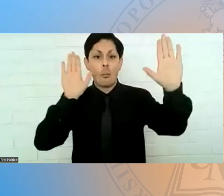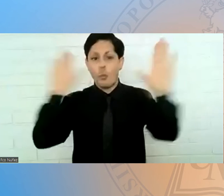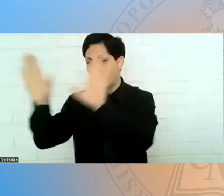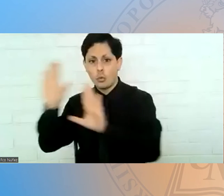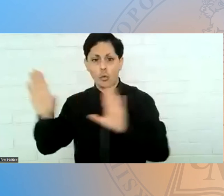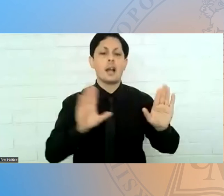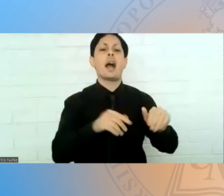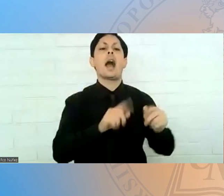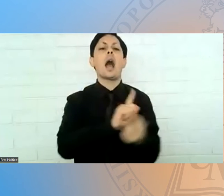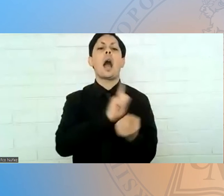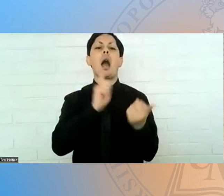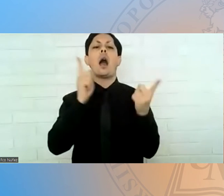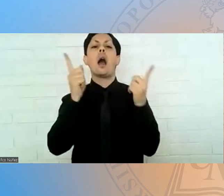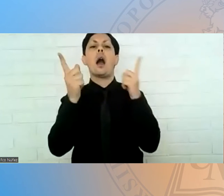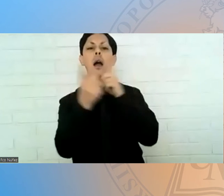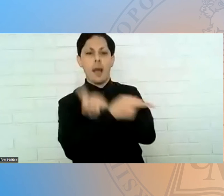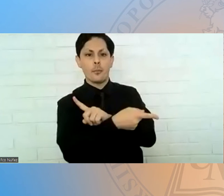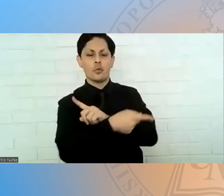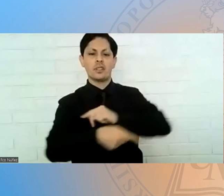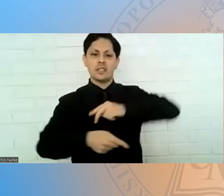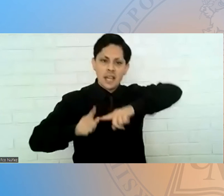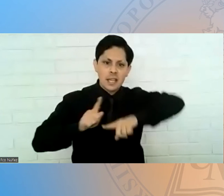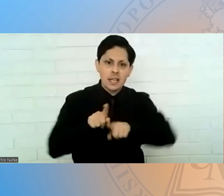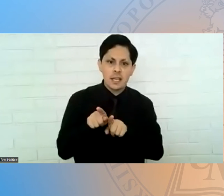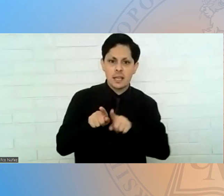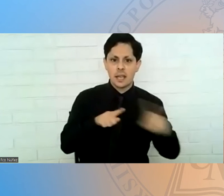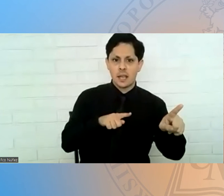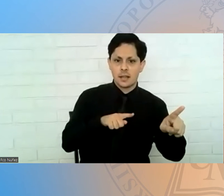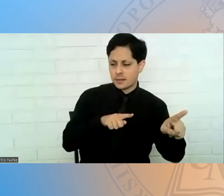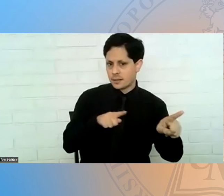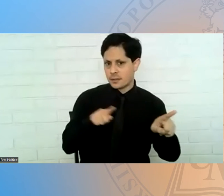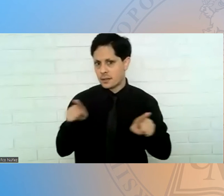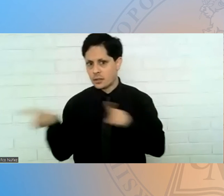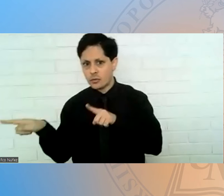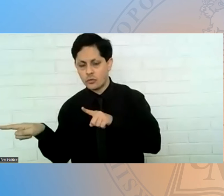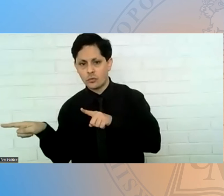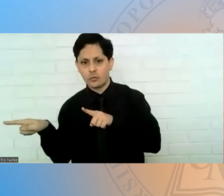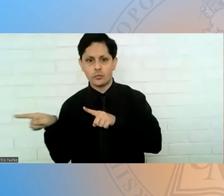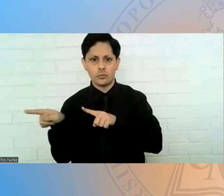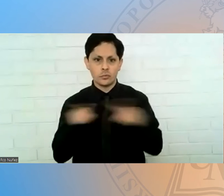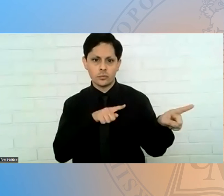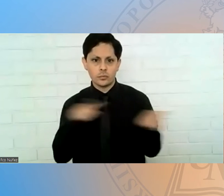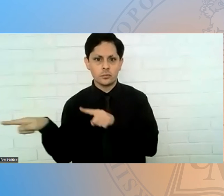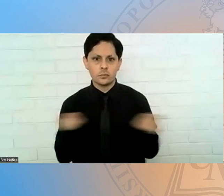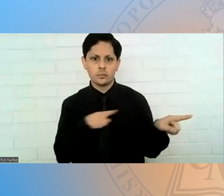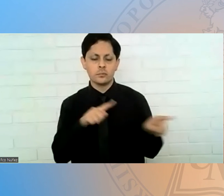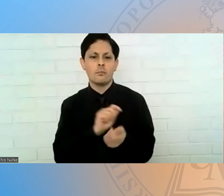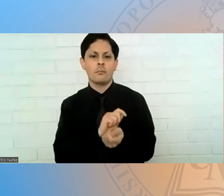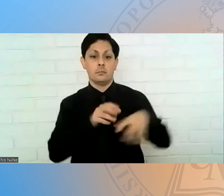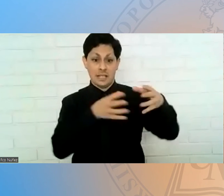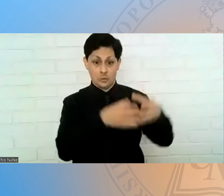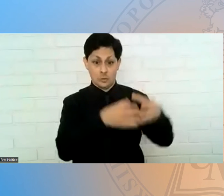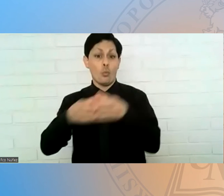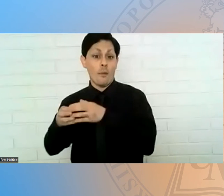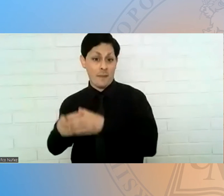y esta misma gestión ha ido cambiando con el tiempo y nos ha dado muestra de estos movimientos y